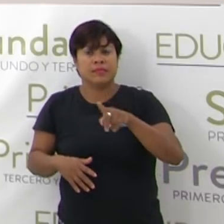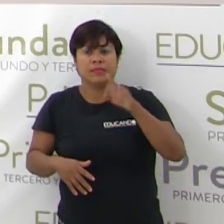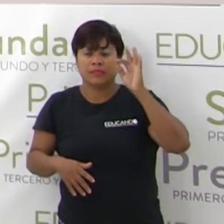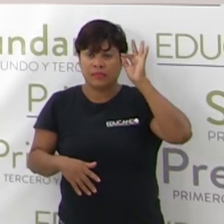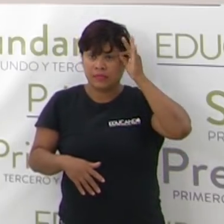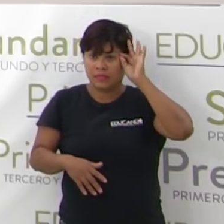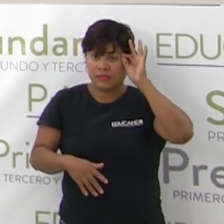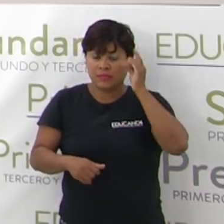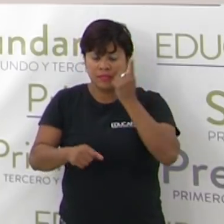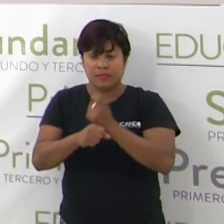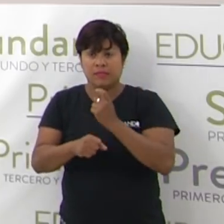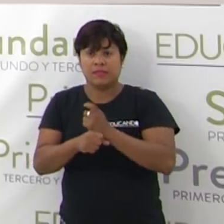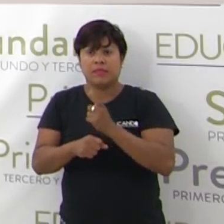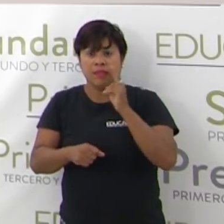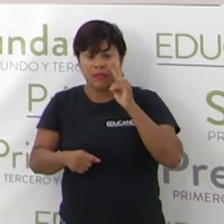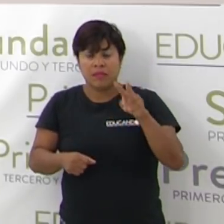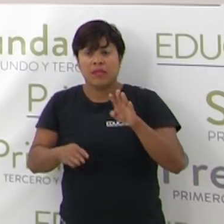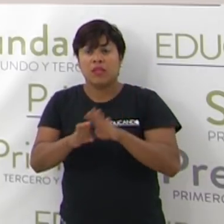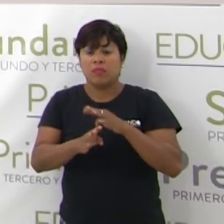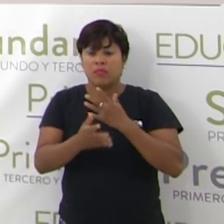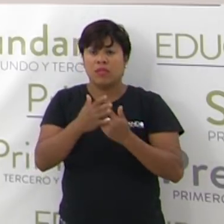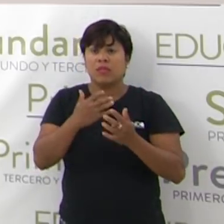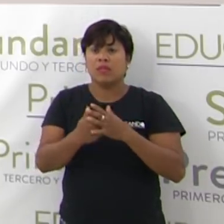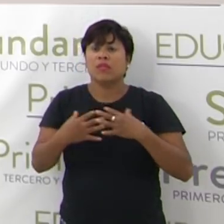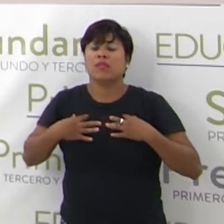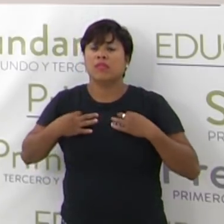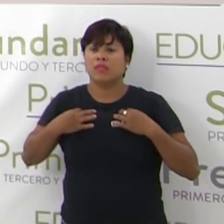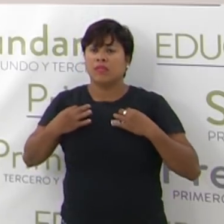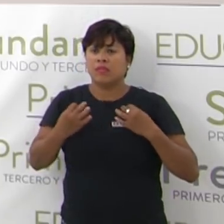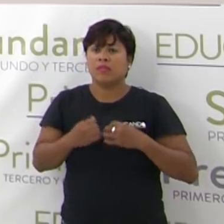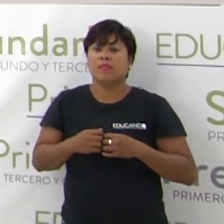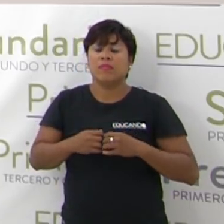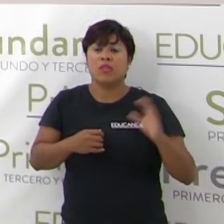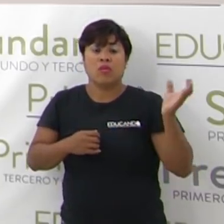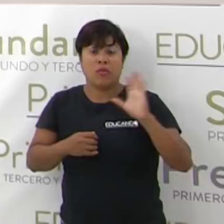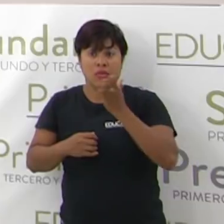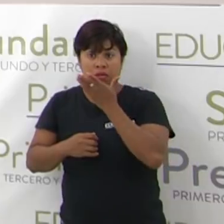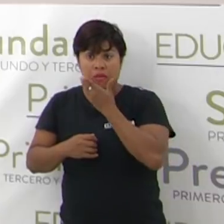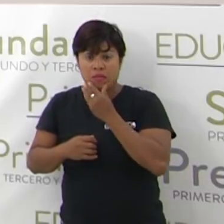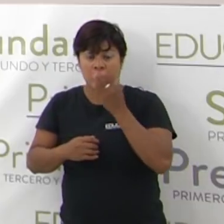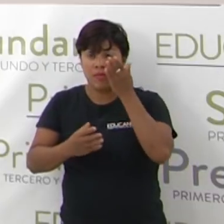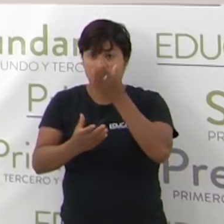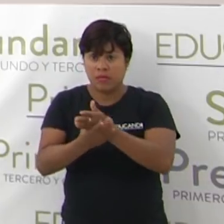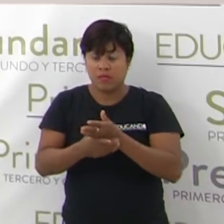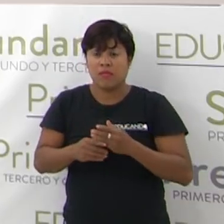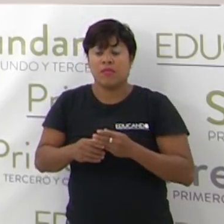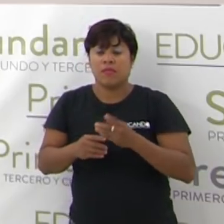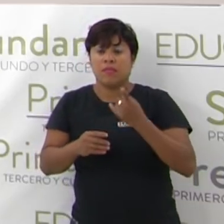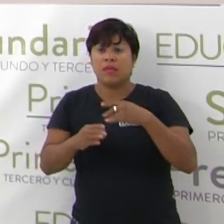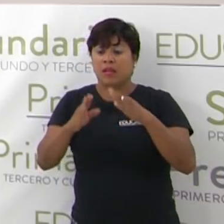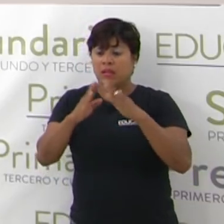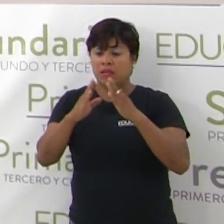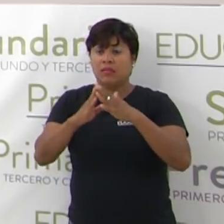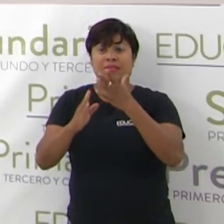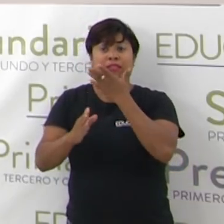primer ministro a ver cómo iba la elaboración del traje. Cuando el ministro llegó al taller de los